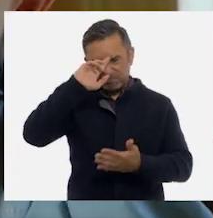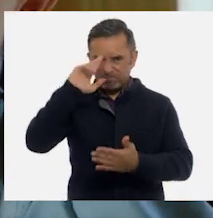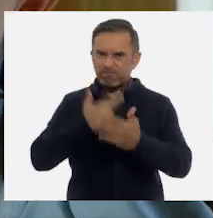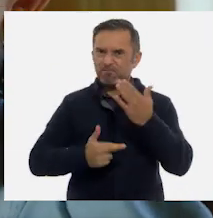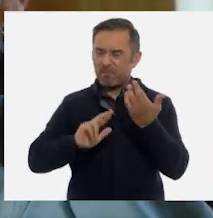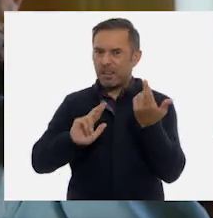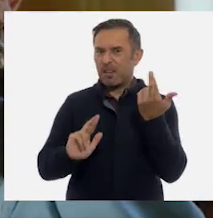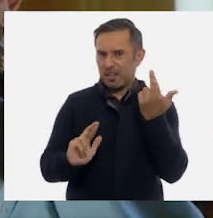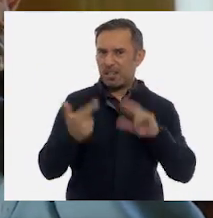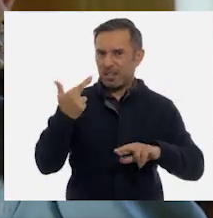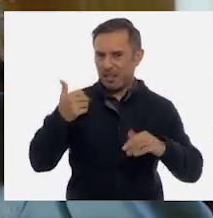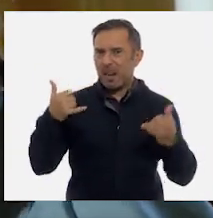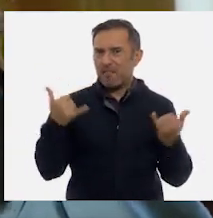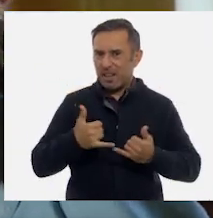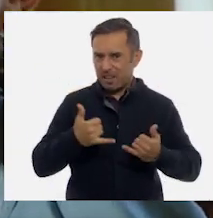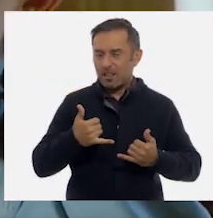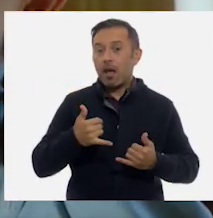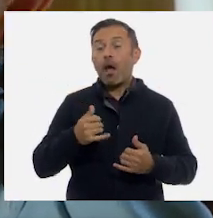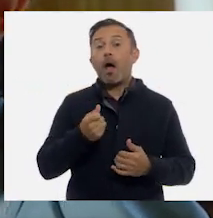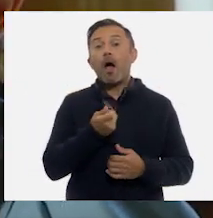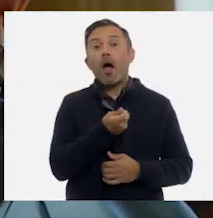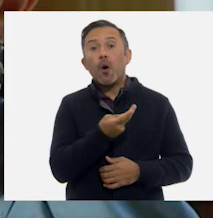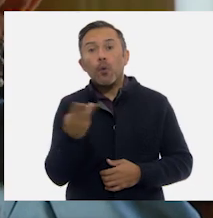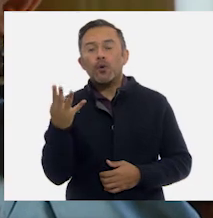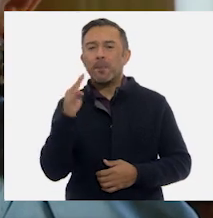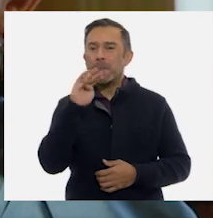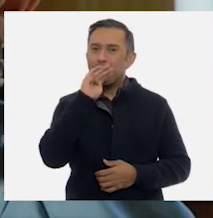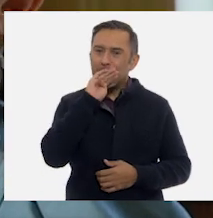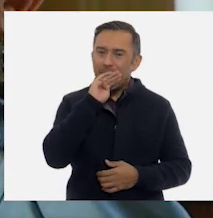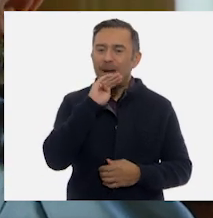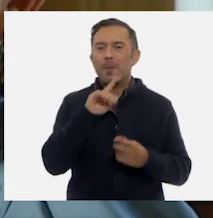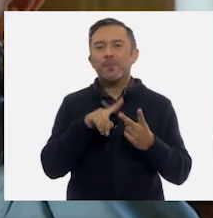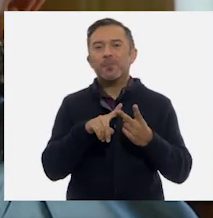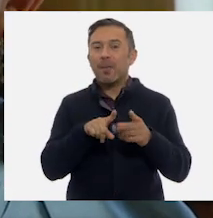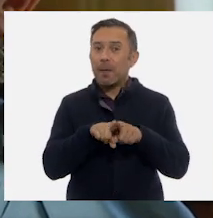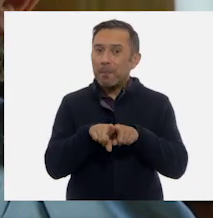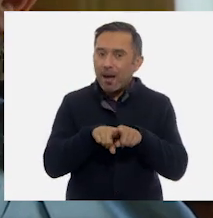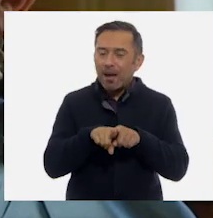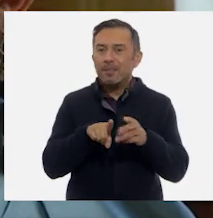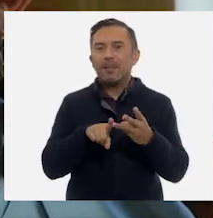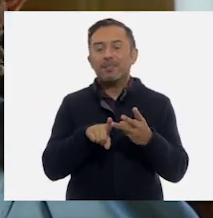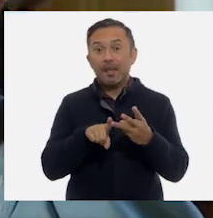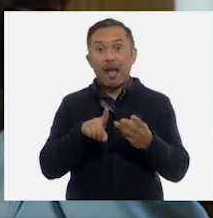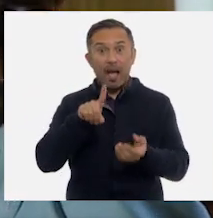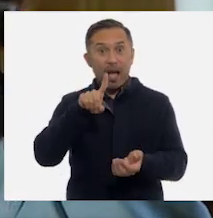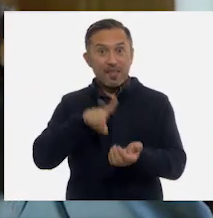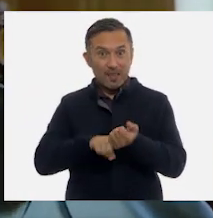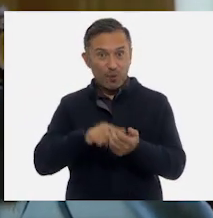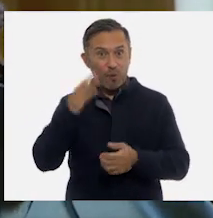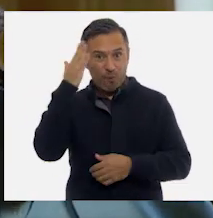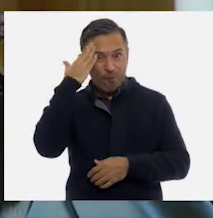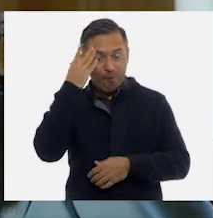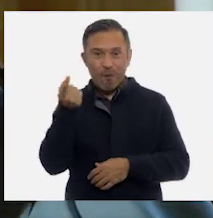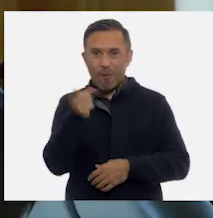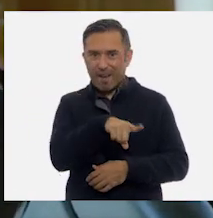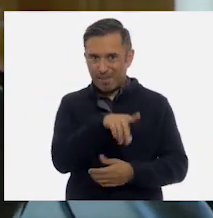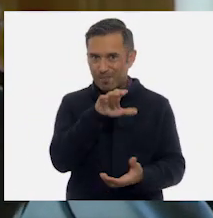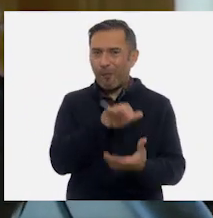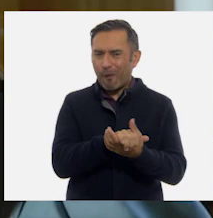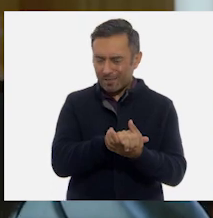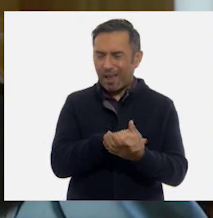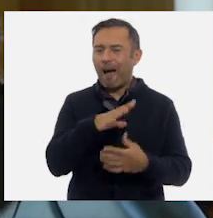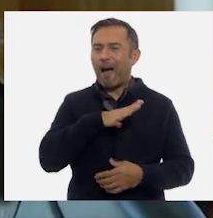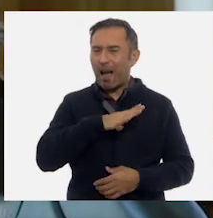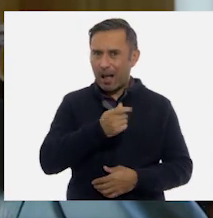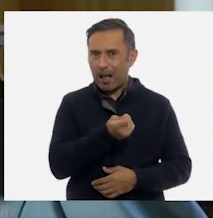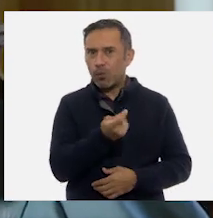revolucionaria. Algunas de ellas eran las madres, las hermanas, las esposas de los principales líderes, pero hubo muchas otras que,